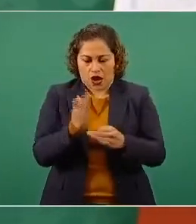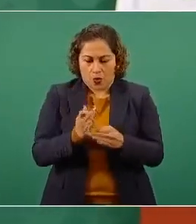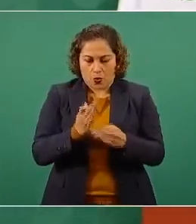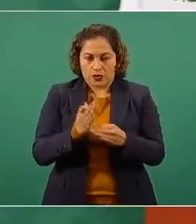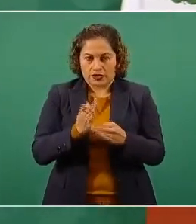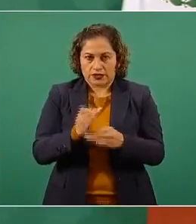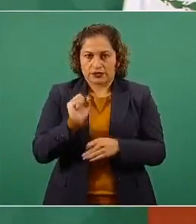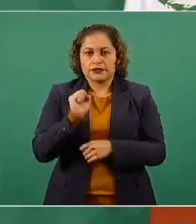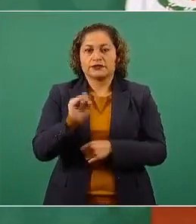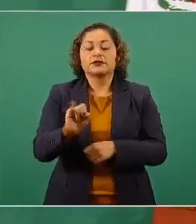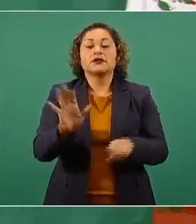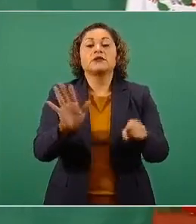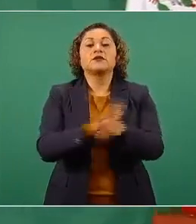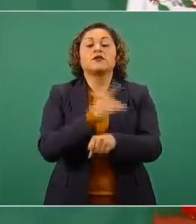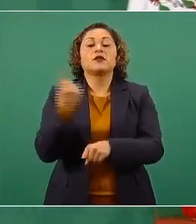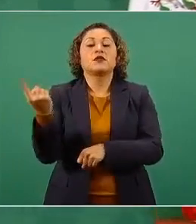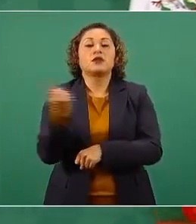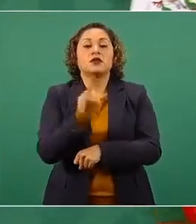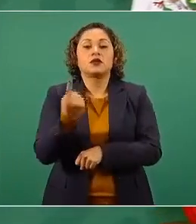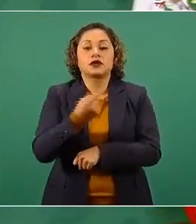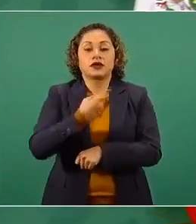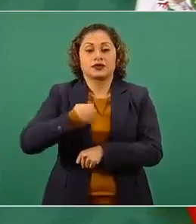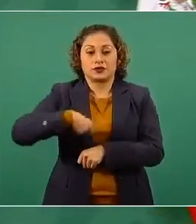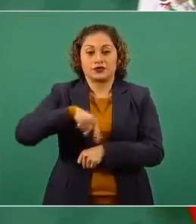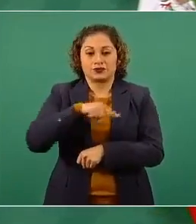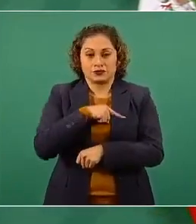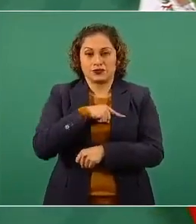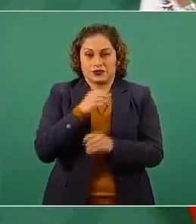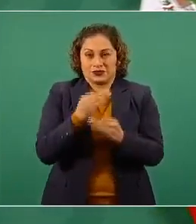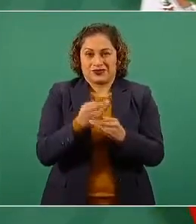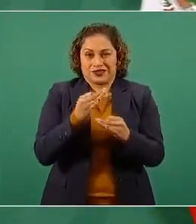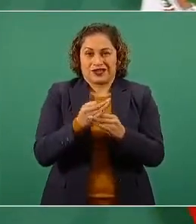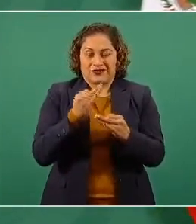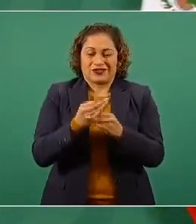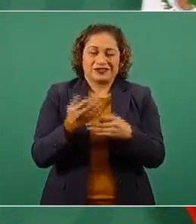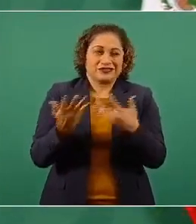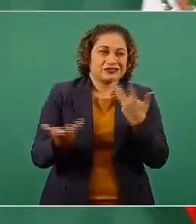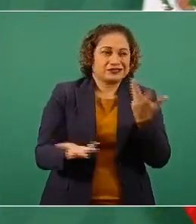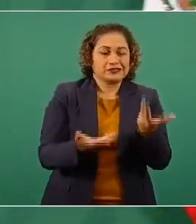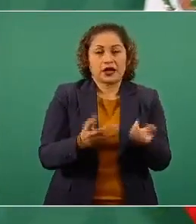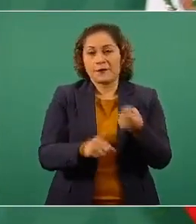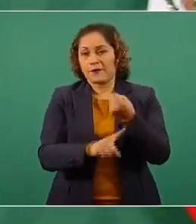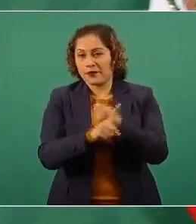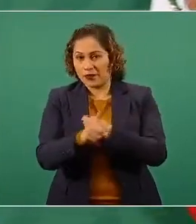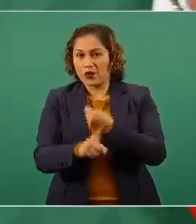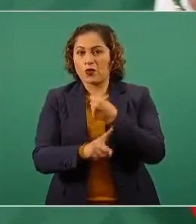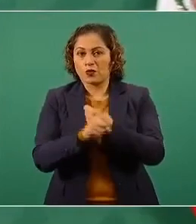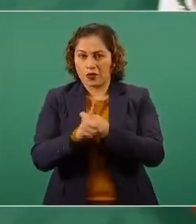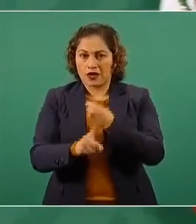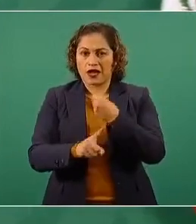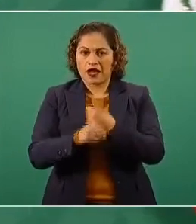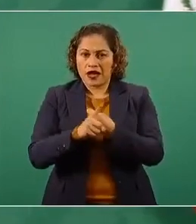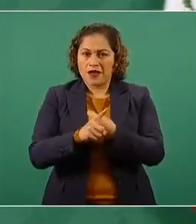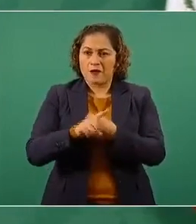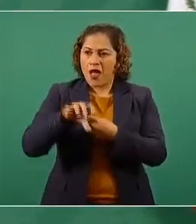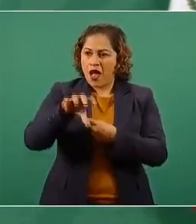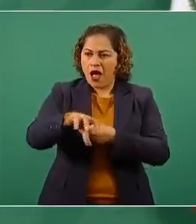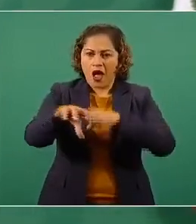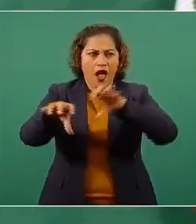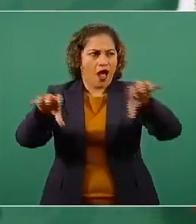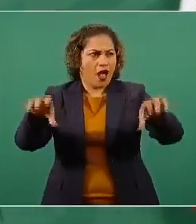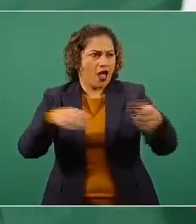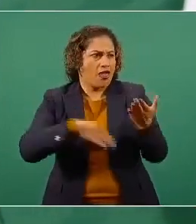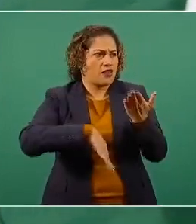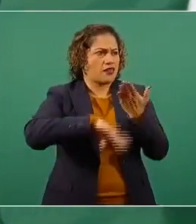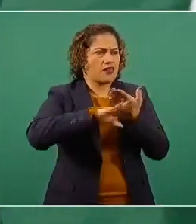porque tenemos toda la presión de nuestros adversarios y